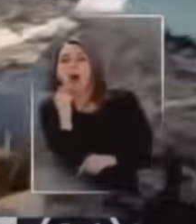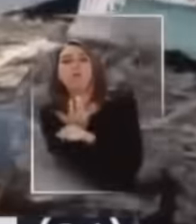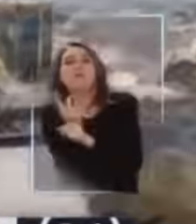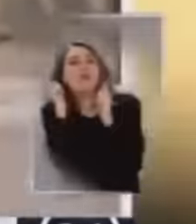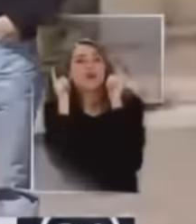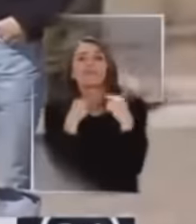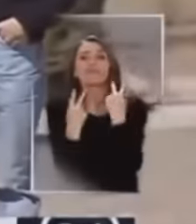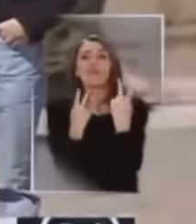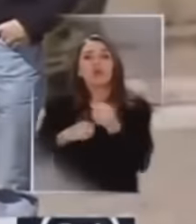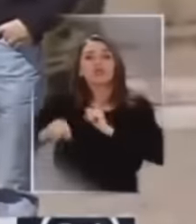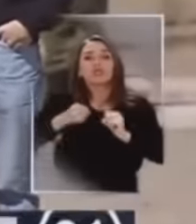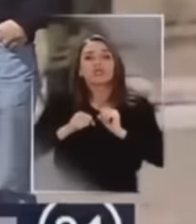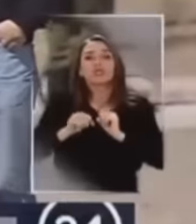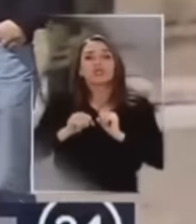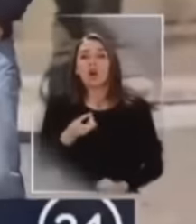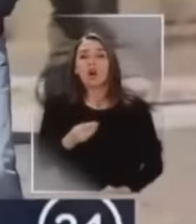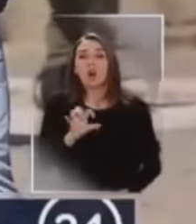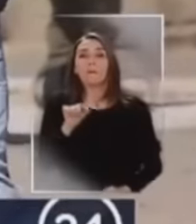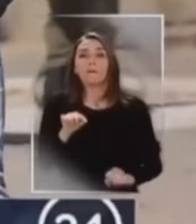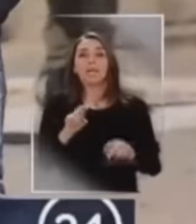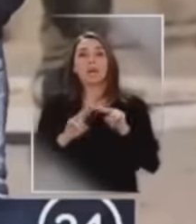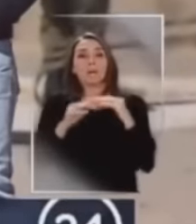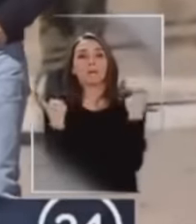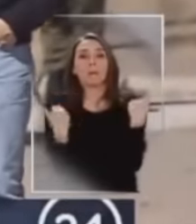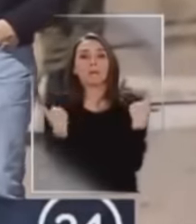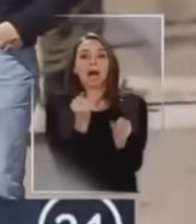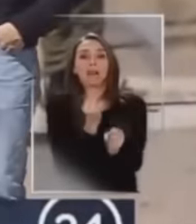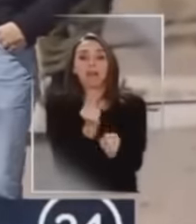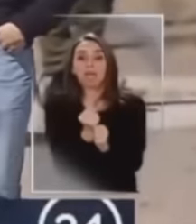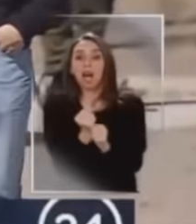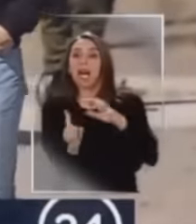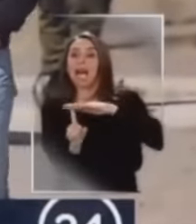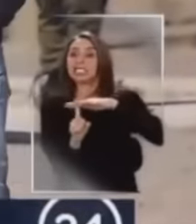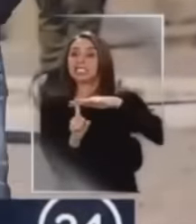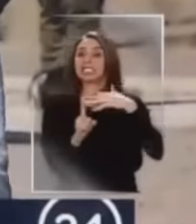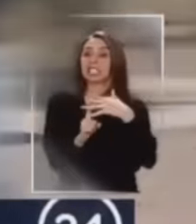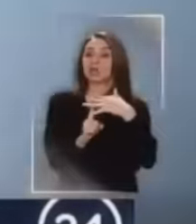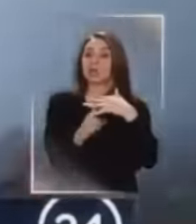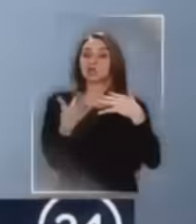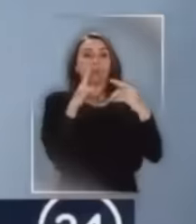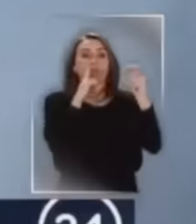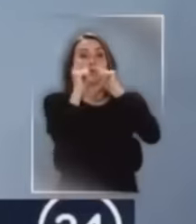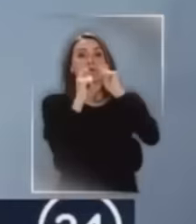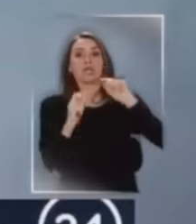Difícil, acá el golpe te prepara para trabajar en situaciones de alto riesgo.